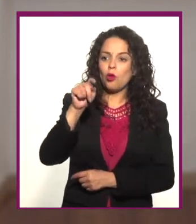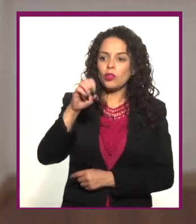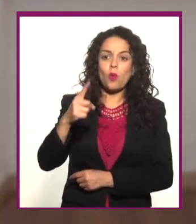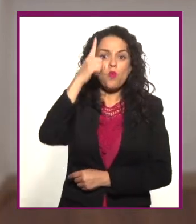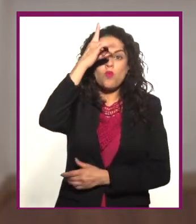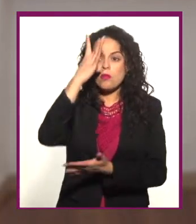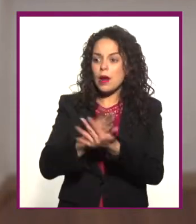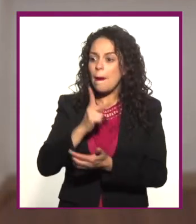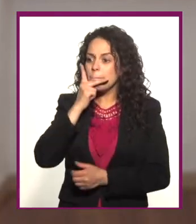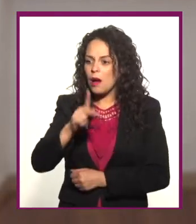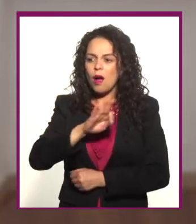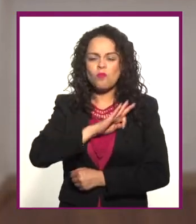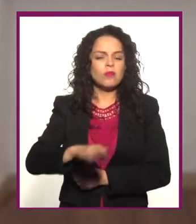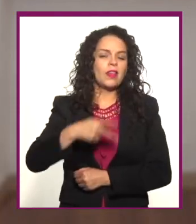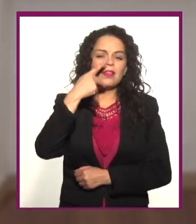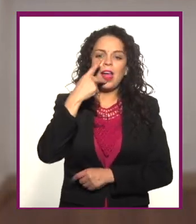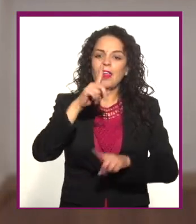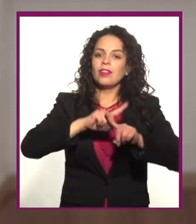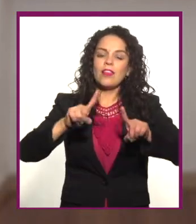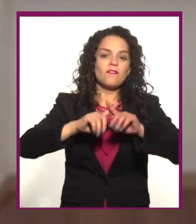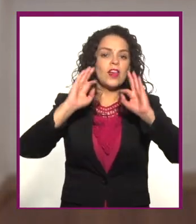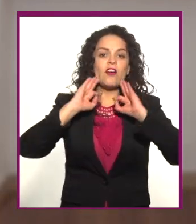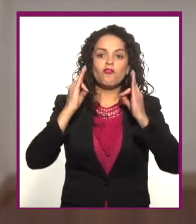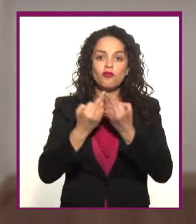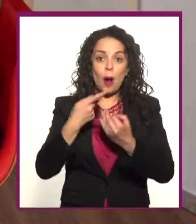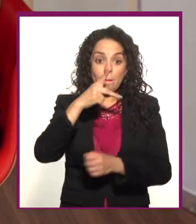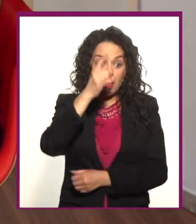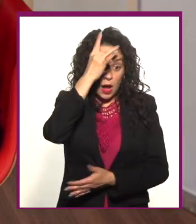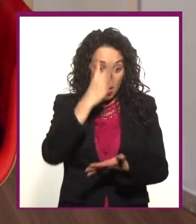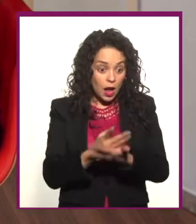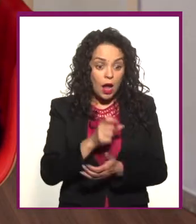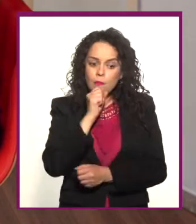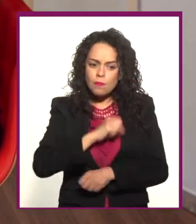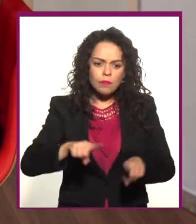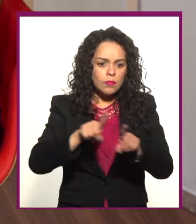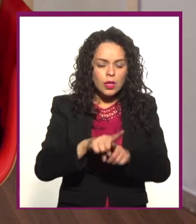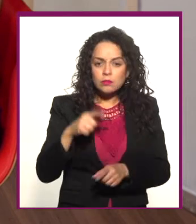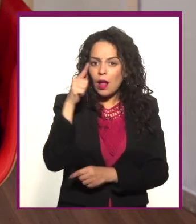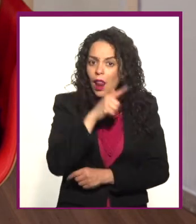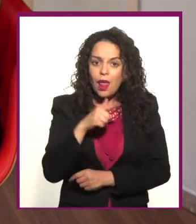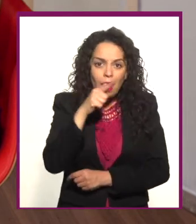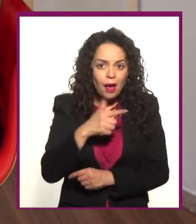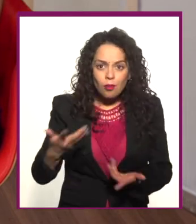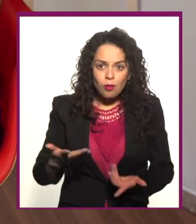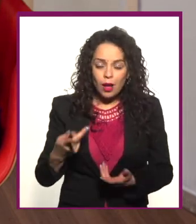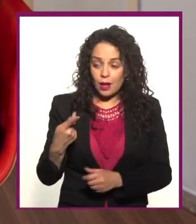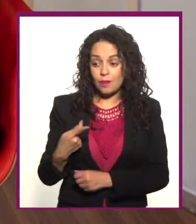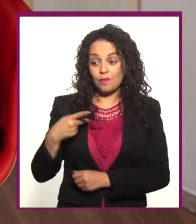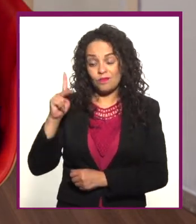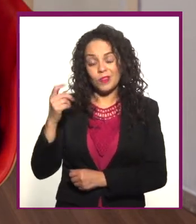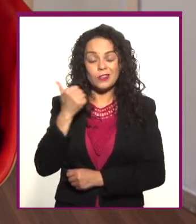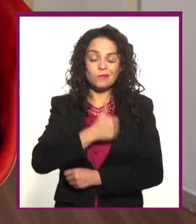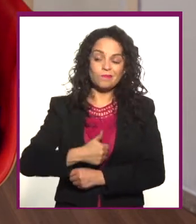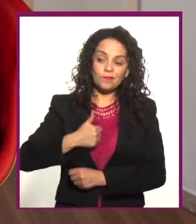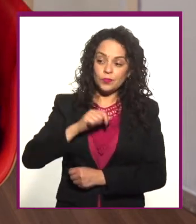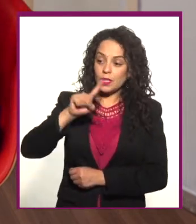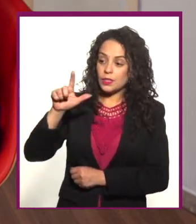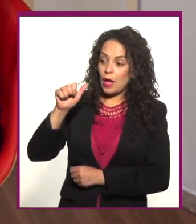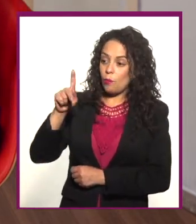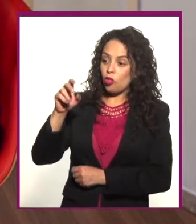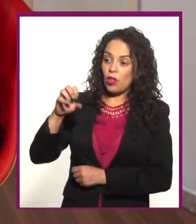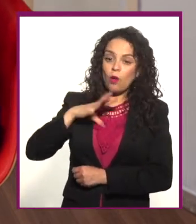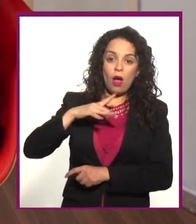zapoteco, una palabra puede expresarse de diferentes formas, sin dejar de ser la misma lengua. Desafortunadamente,